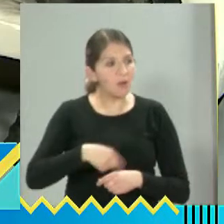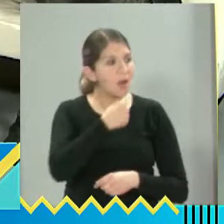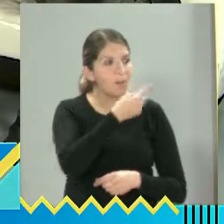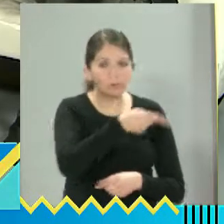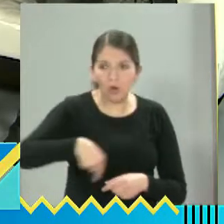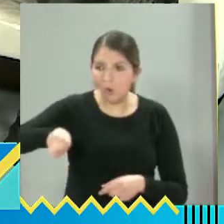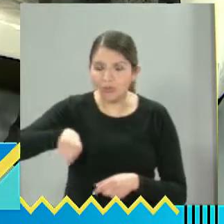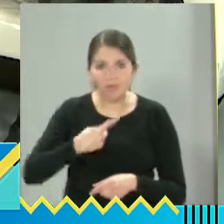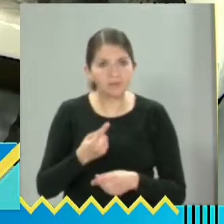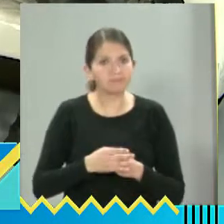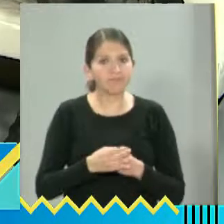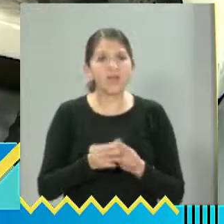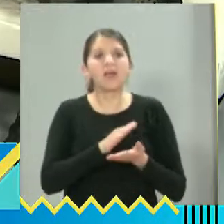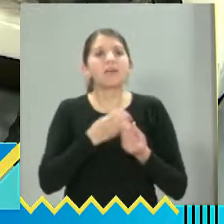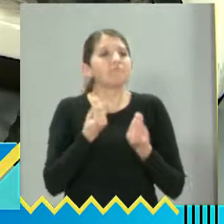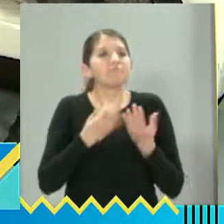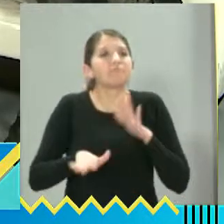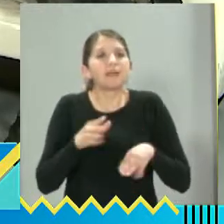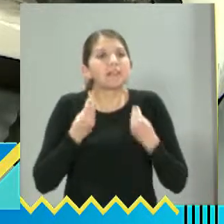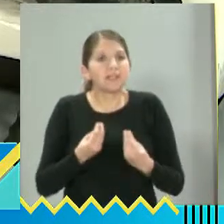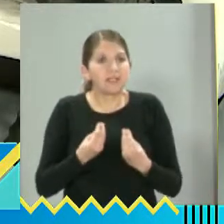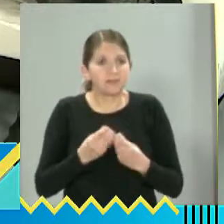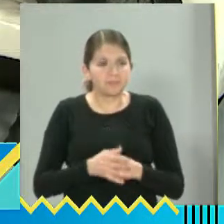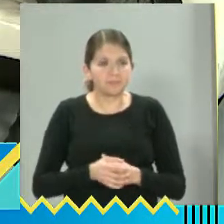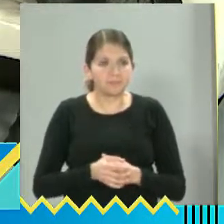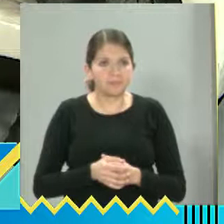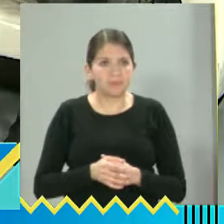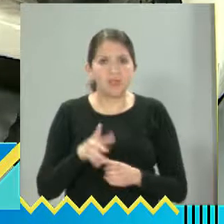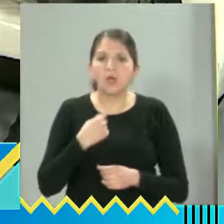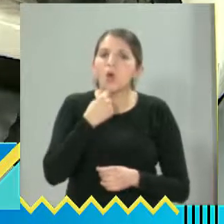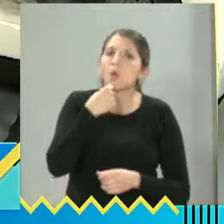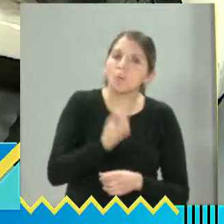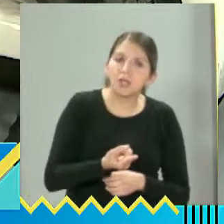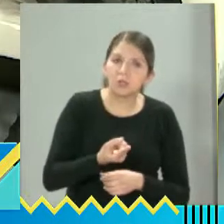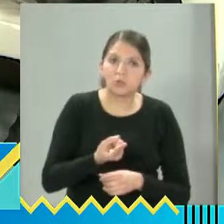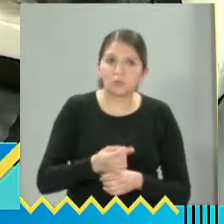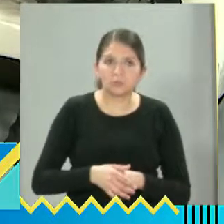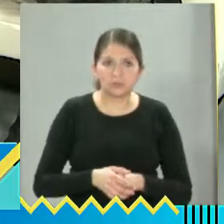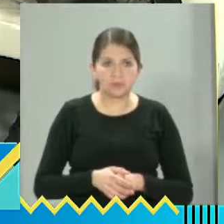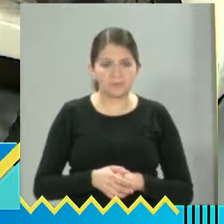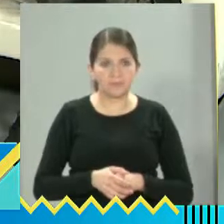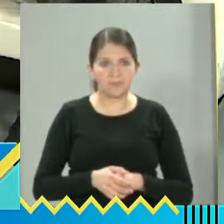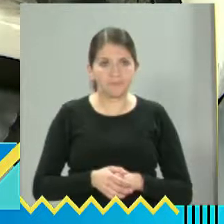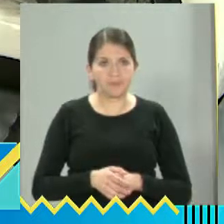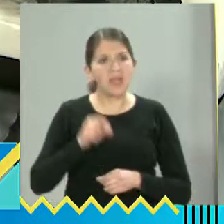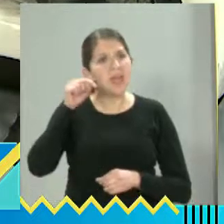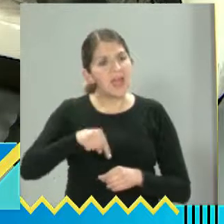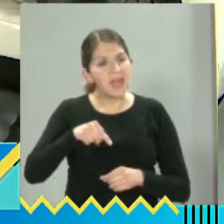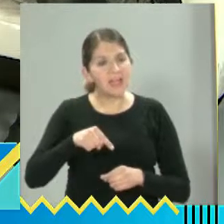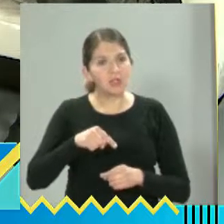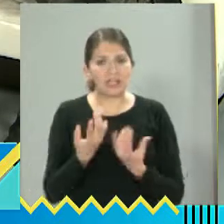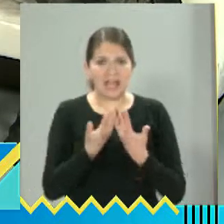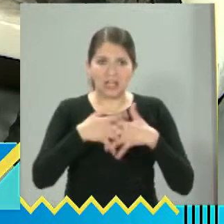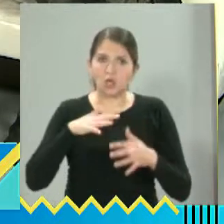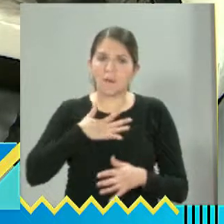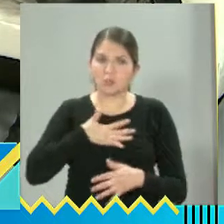todo ¿qué hacemos ahora? Sería la pregunta, o cómo explican, ¿no? Cómo esto condiciona la emoción, la salud